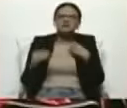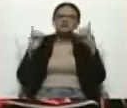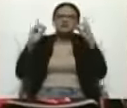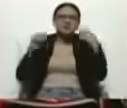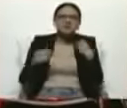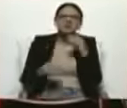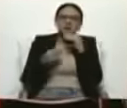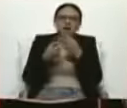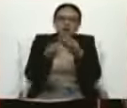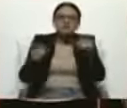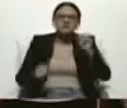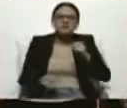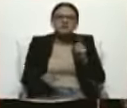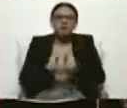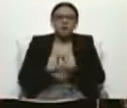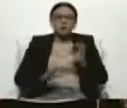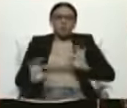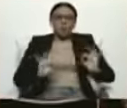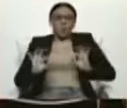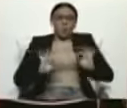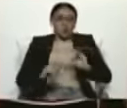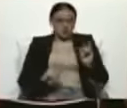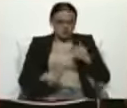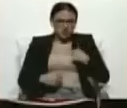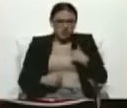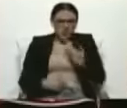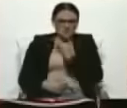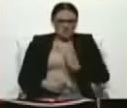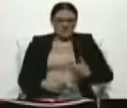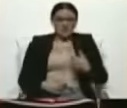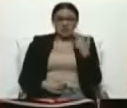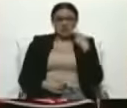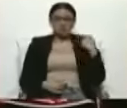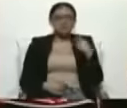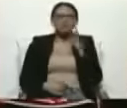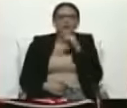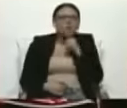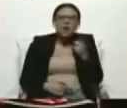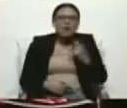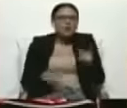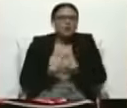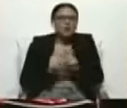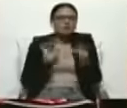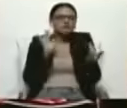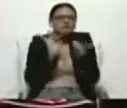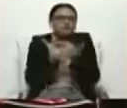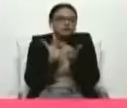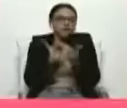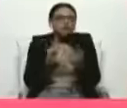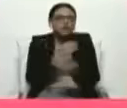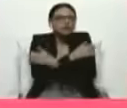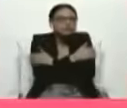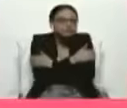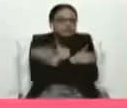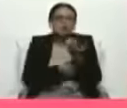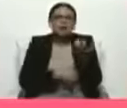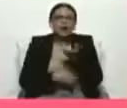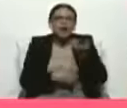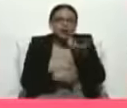pues. Y se va a un barrio a visitar los amigos y no pierde el contacto, nunca lo ha perdido, el